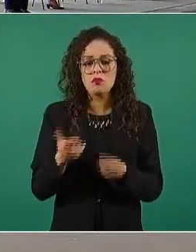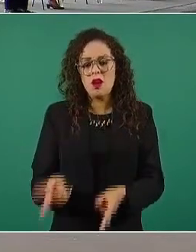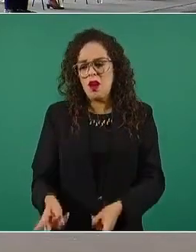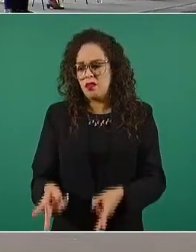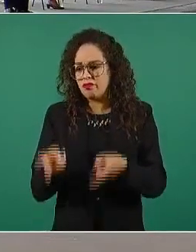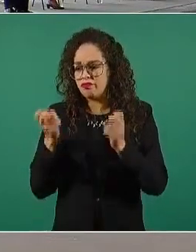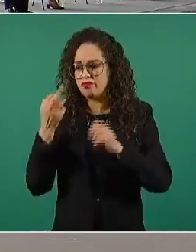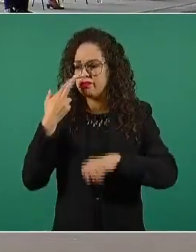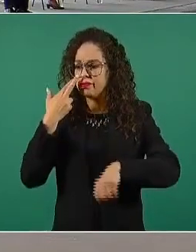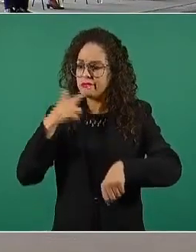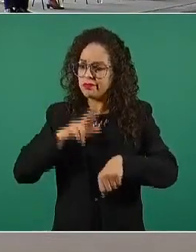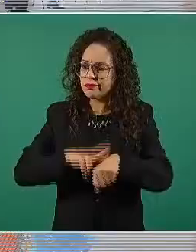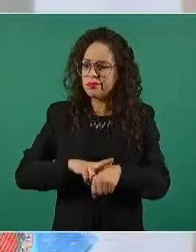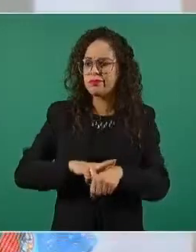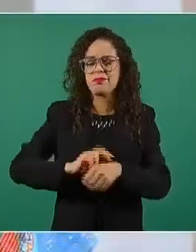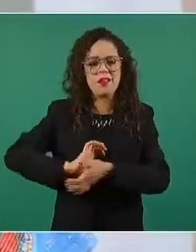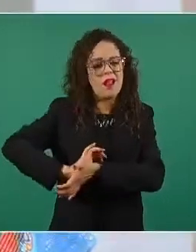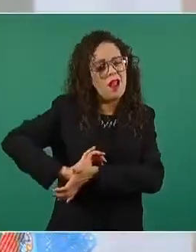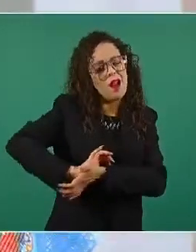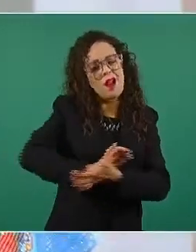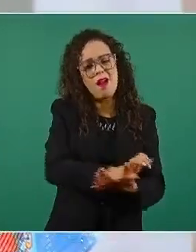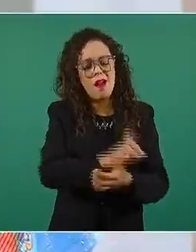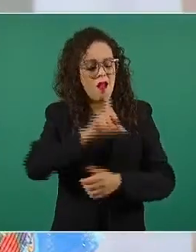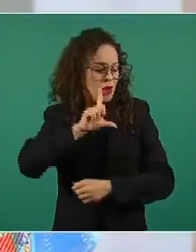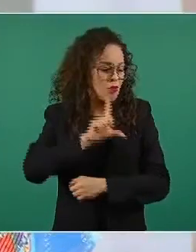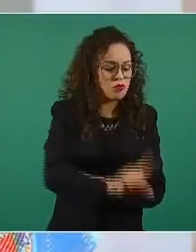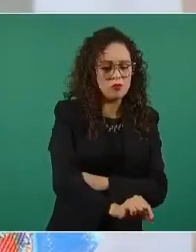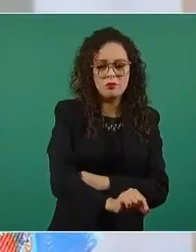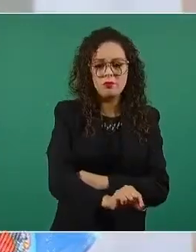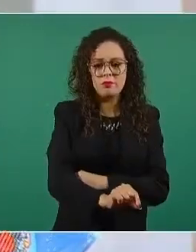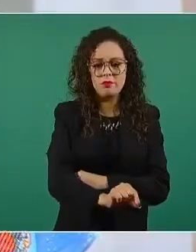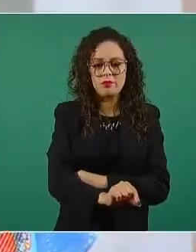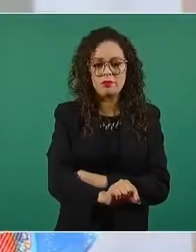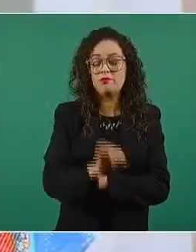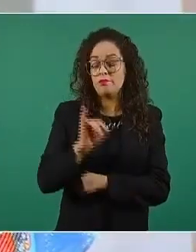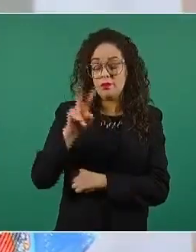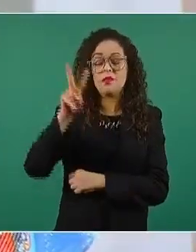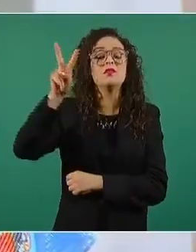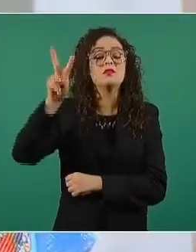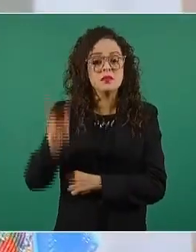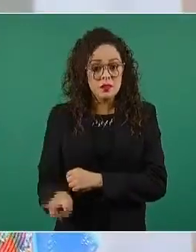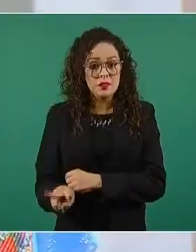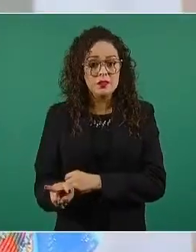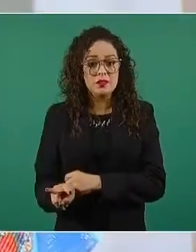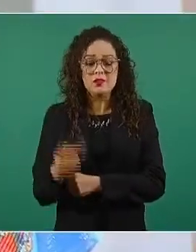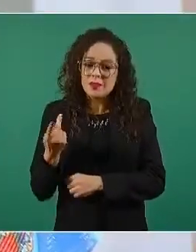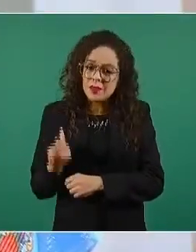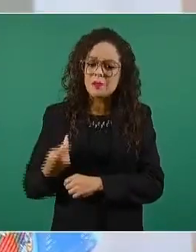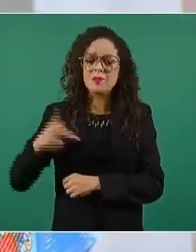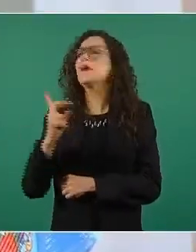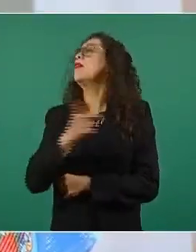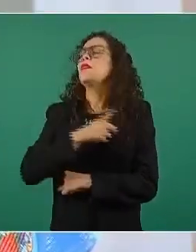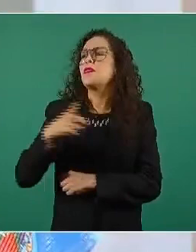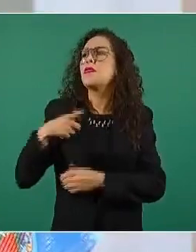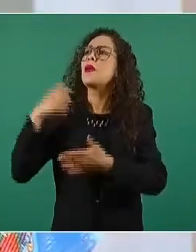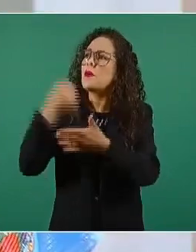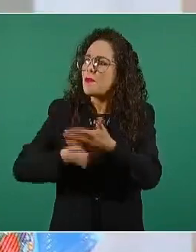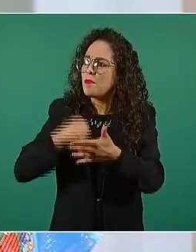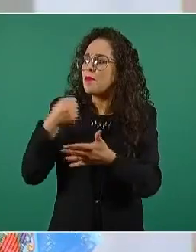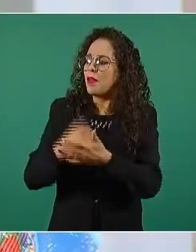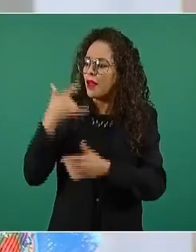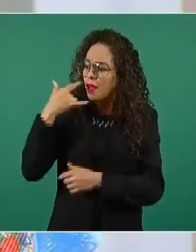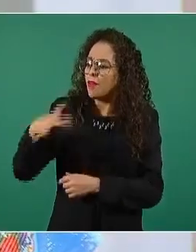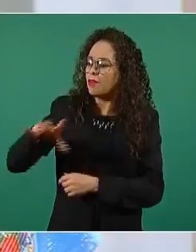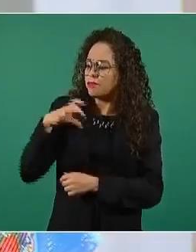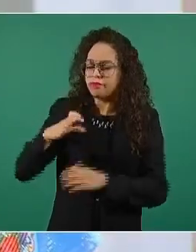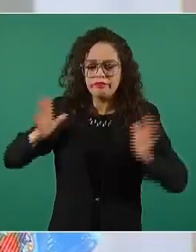robos, racismo. Todo esto es verdad, pero debemos seguir adelante como seres